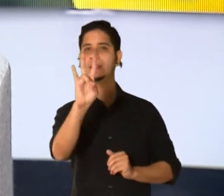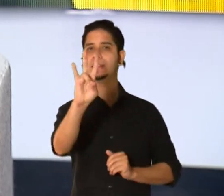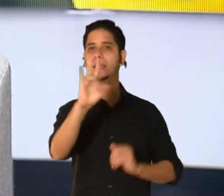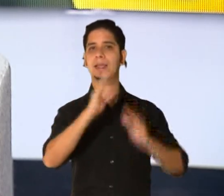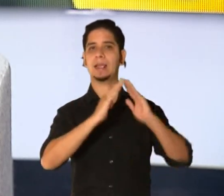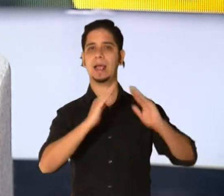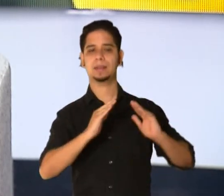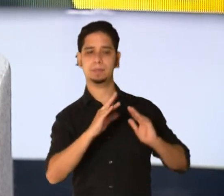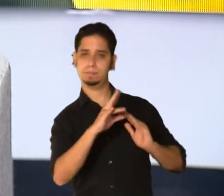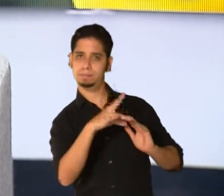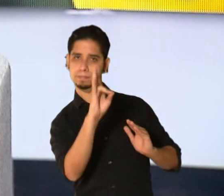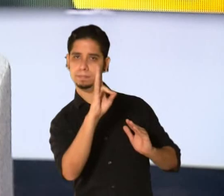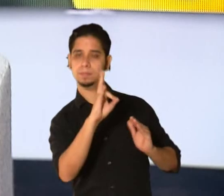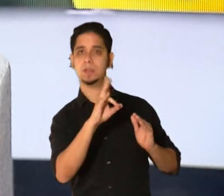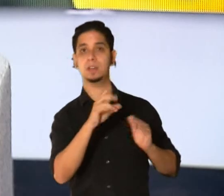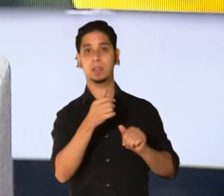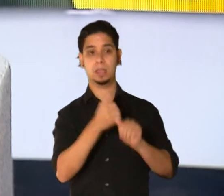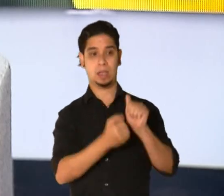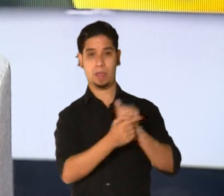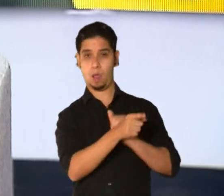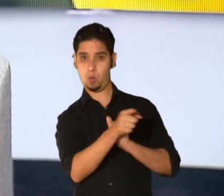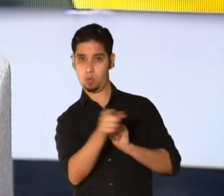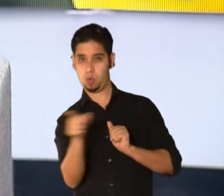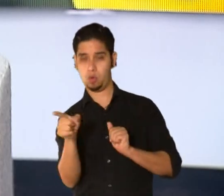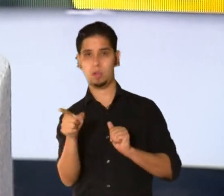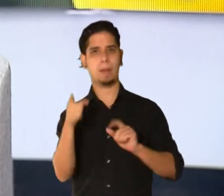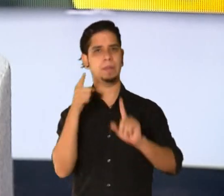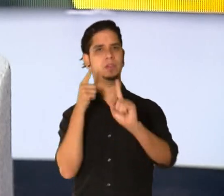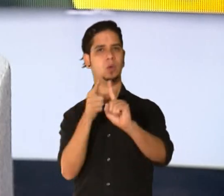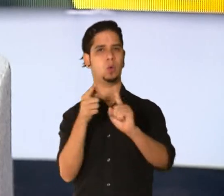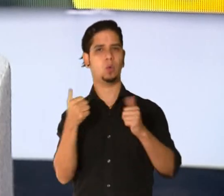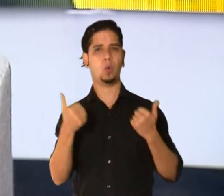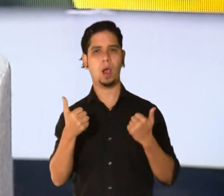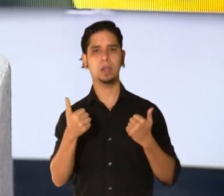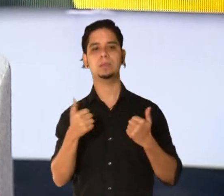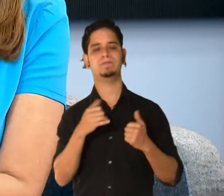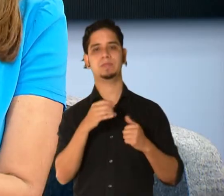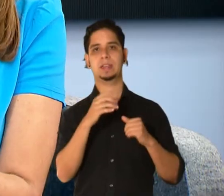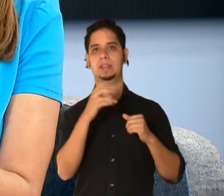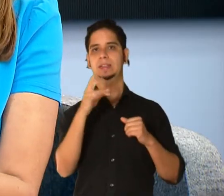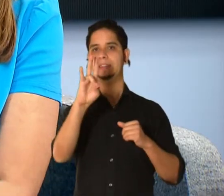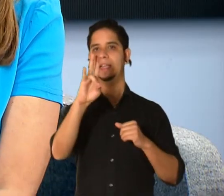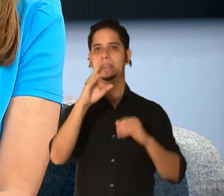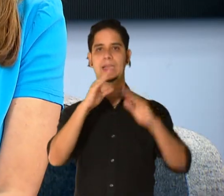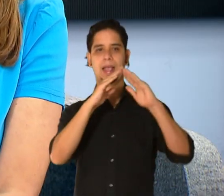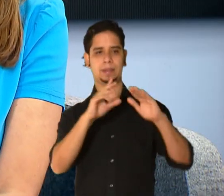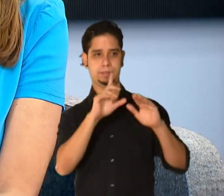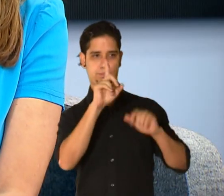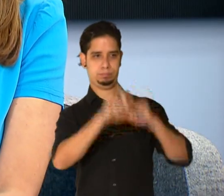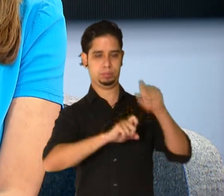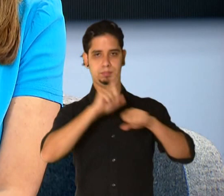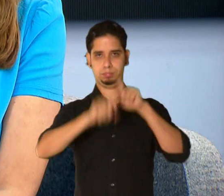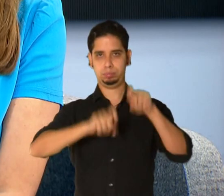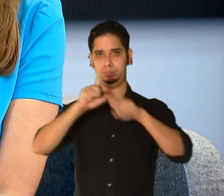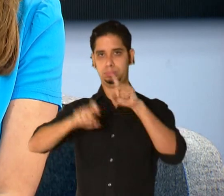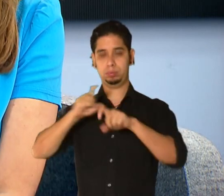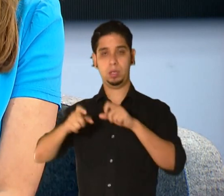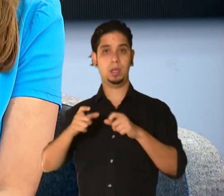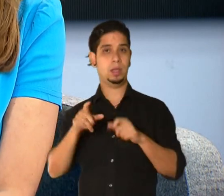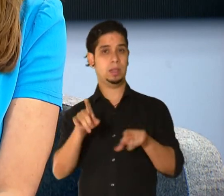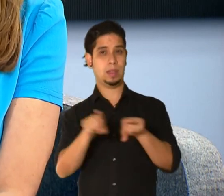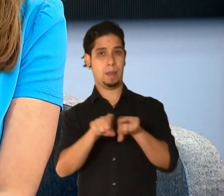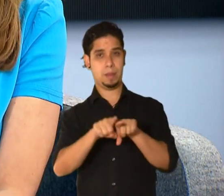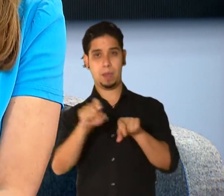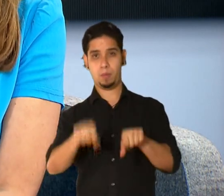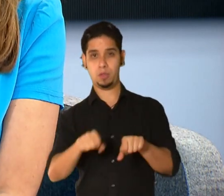viviendas. O sea que en cada bloque censal la misión era entrevistar 7 viviendas. Y por supuesto quizás encontraron alguna vacía por eso